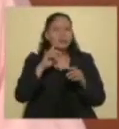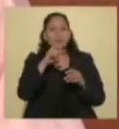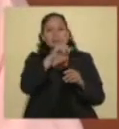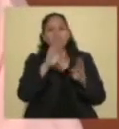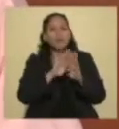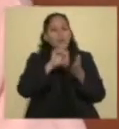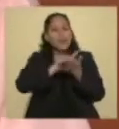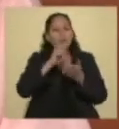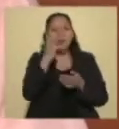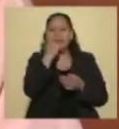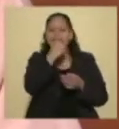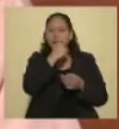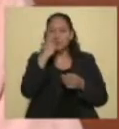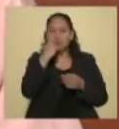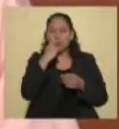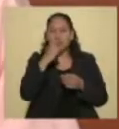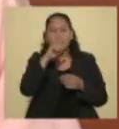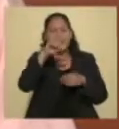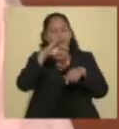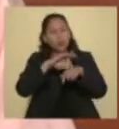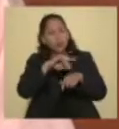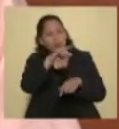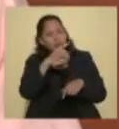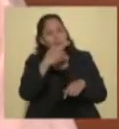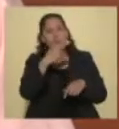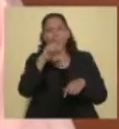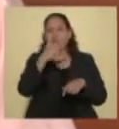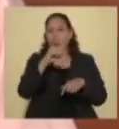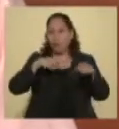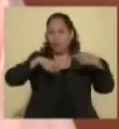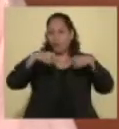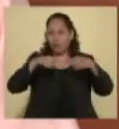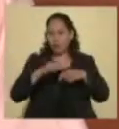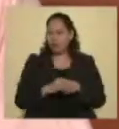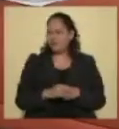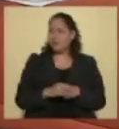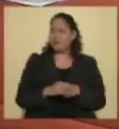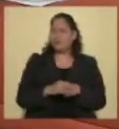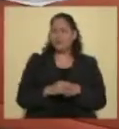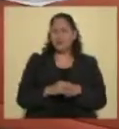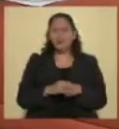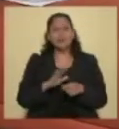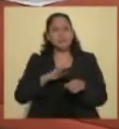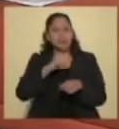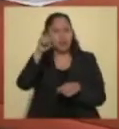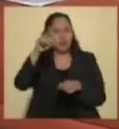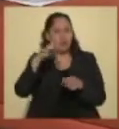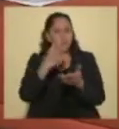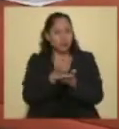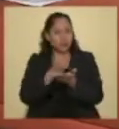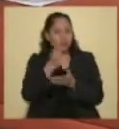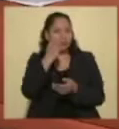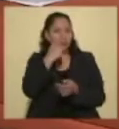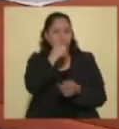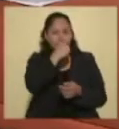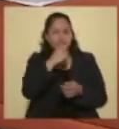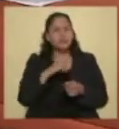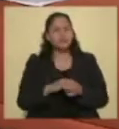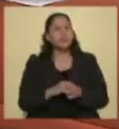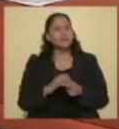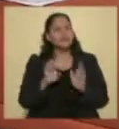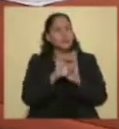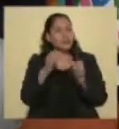una limpieza dental y de médico te toca Hugo Sánchez. No. Porque él es ortodoncista, ¿no? Bueno, eso dice. ¿Hace cuánto no